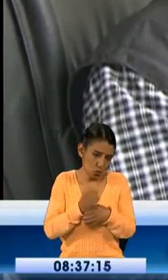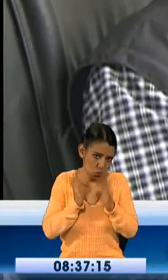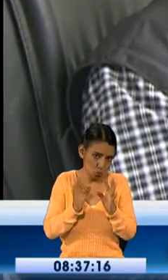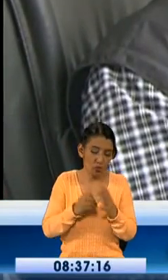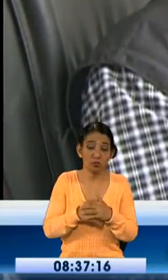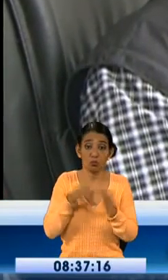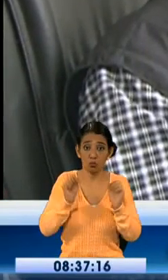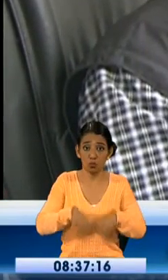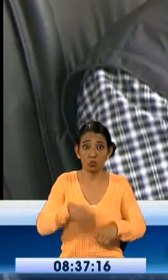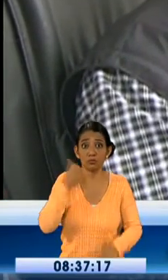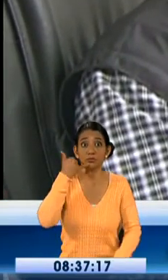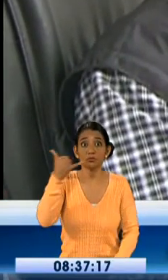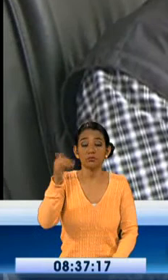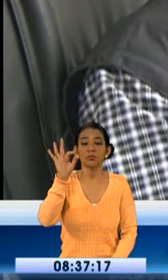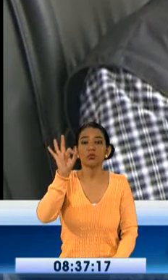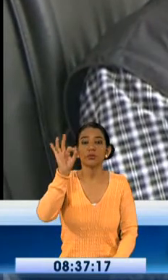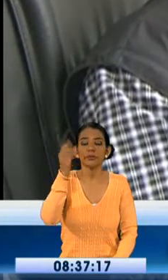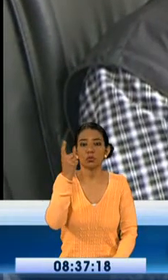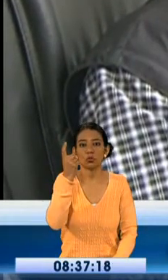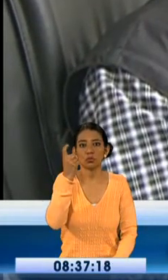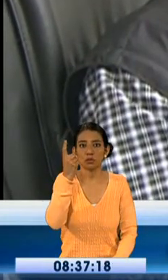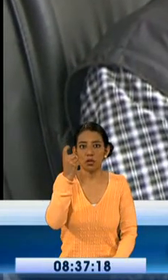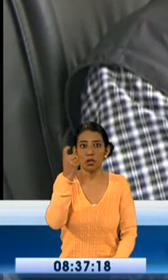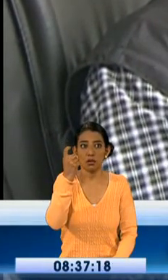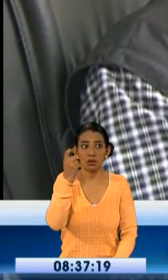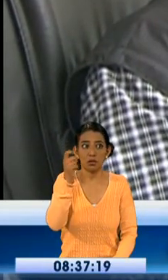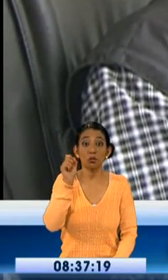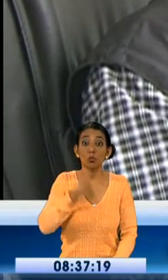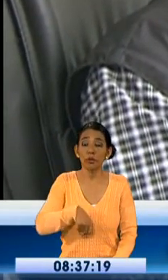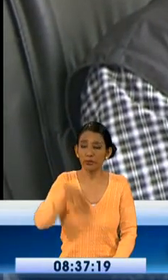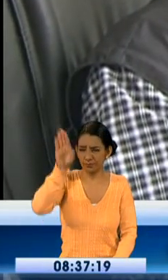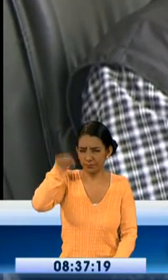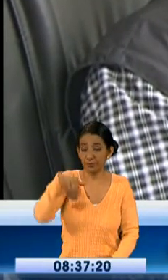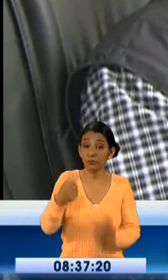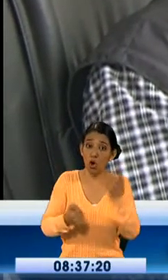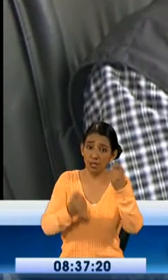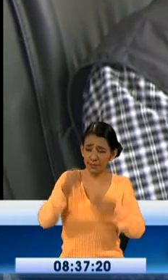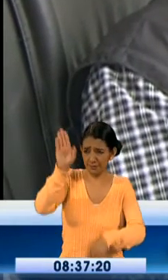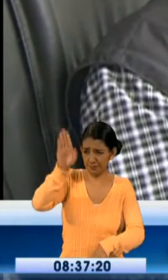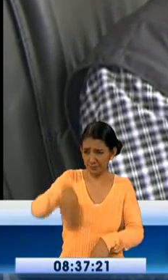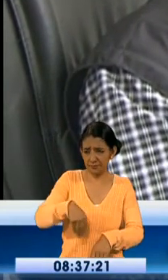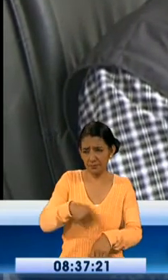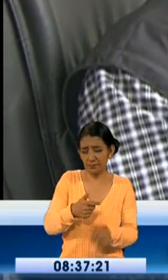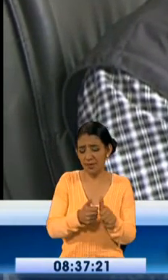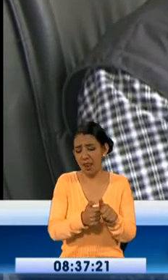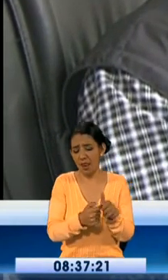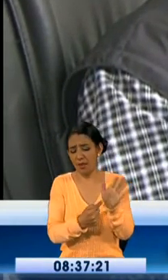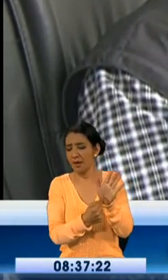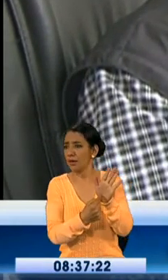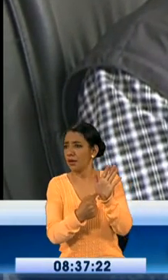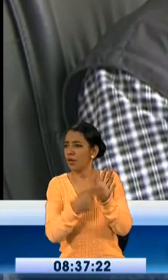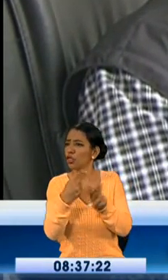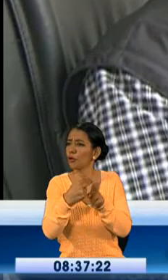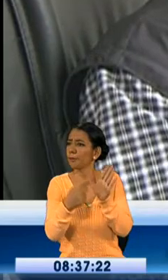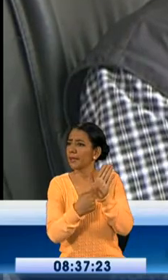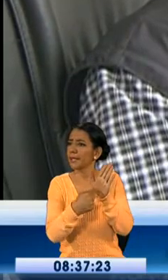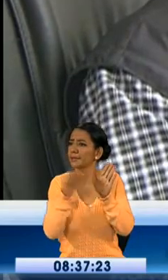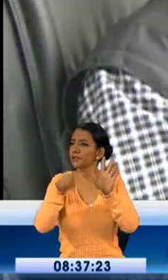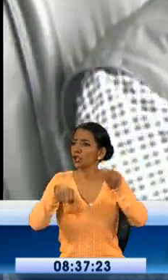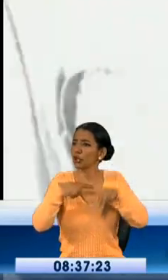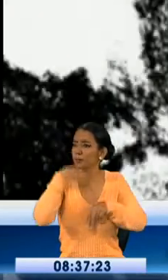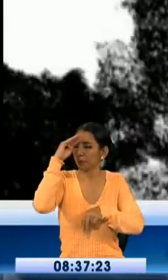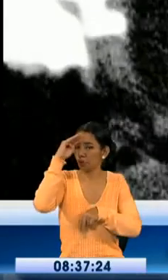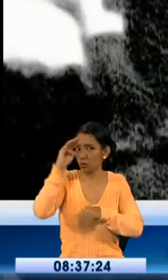al ECU-911, por ejemplo, para pedir que un patrullero se acerque y verifique la identidad de la persona que está operando en un determinado